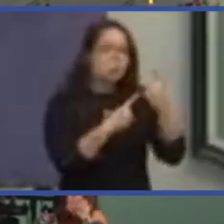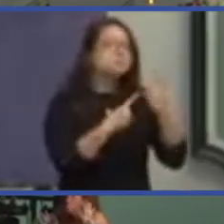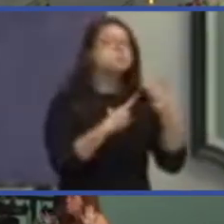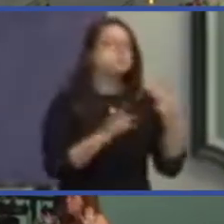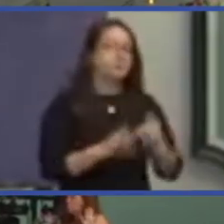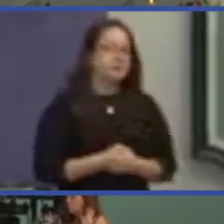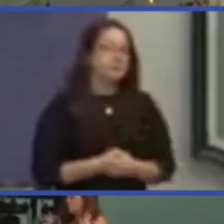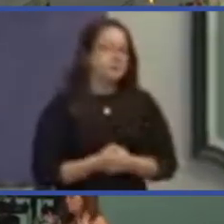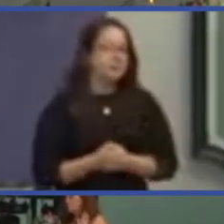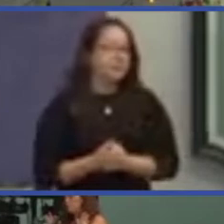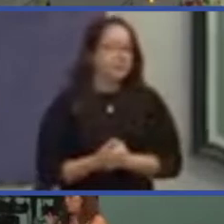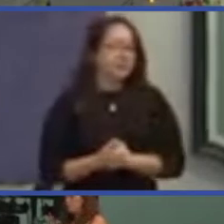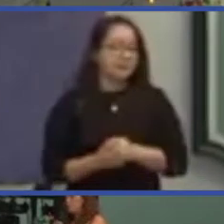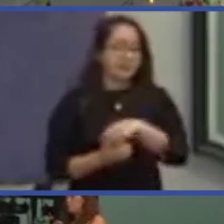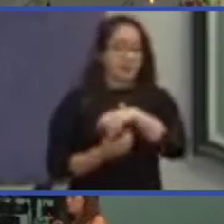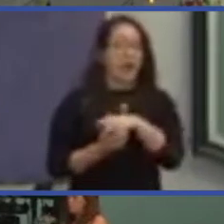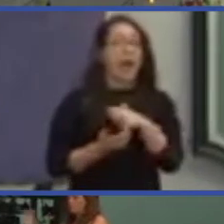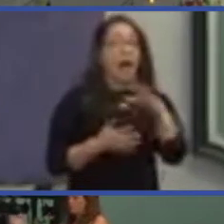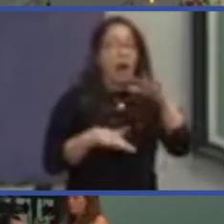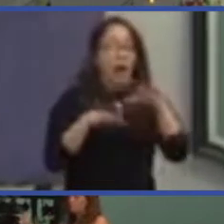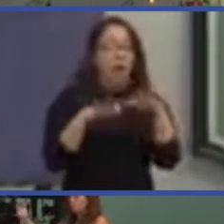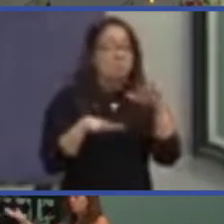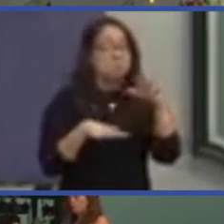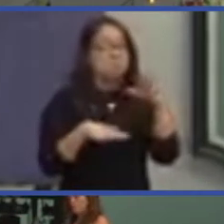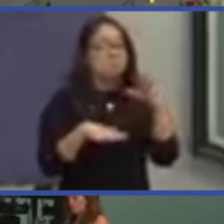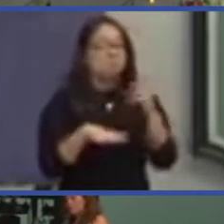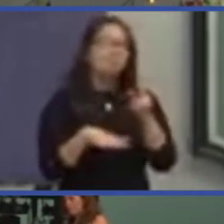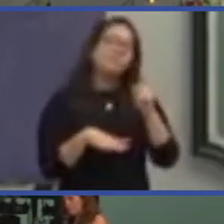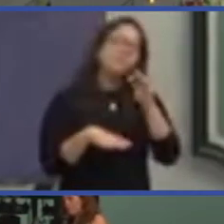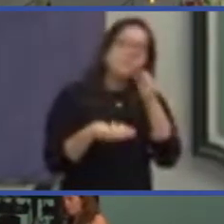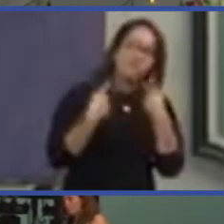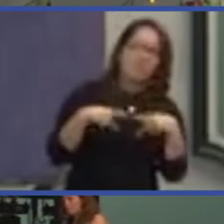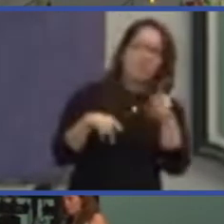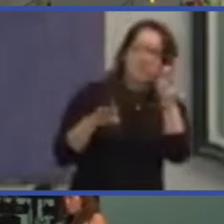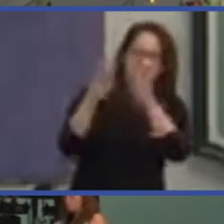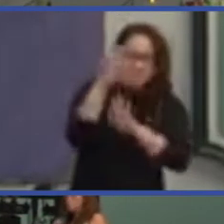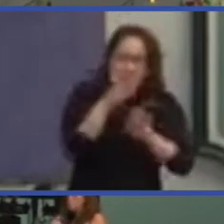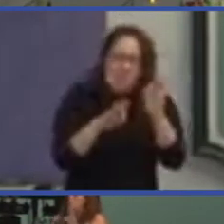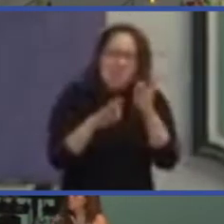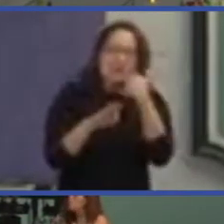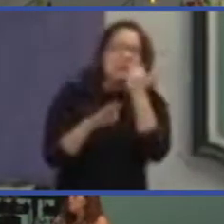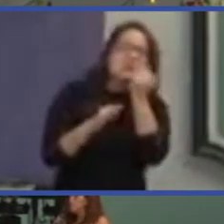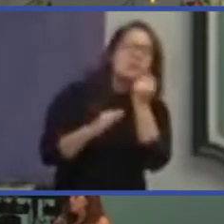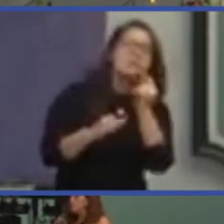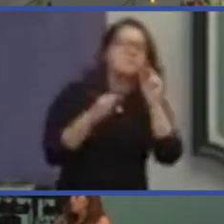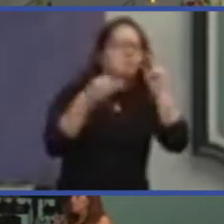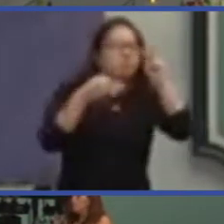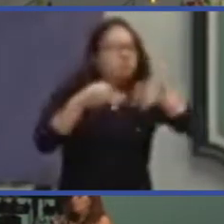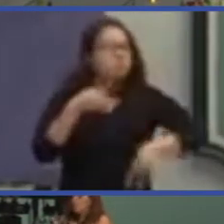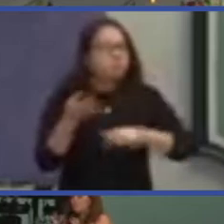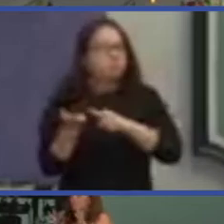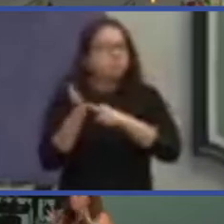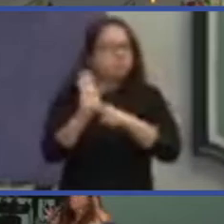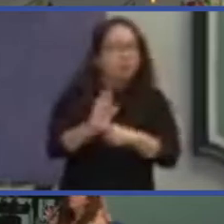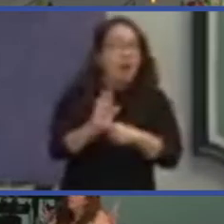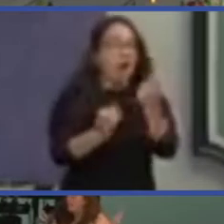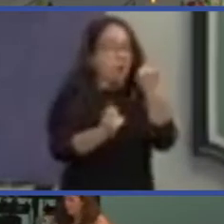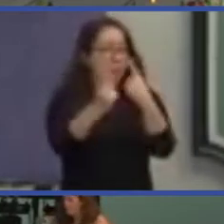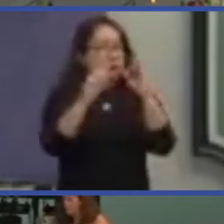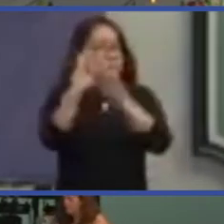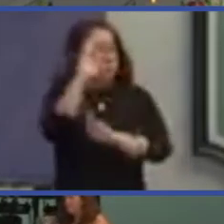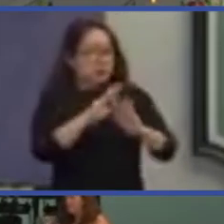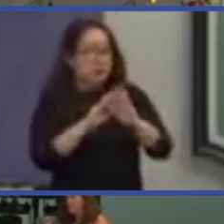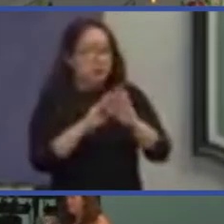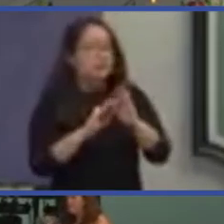generalmente los físicos quieren probar que tiene un referente real entonces hay algunos físicos que consideran que podría ser una